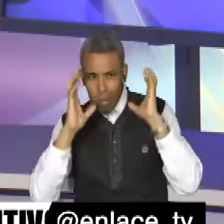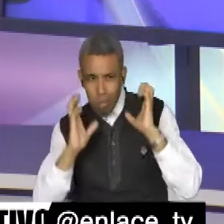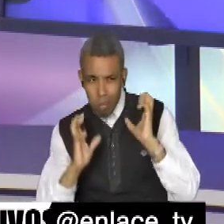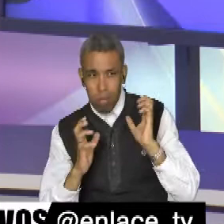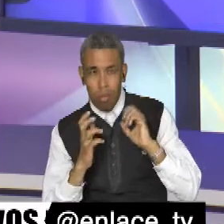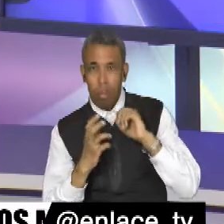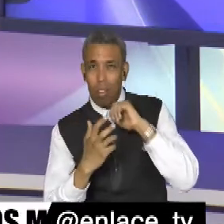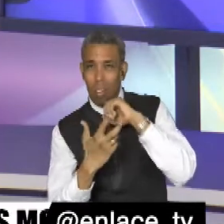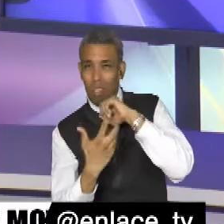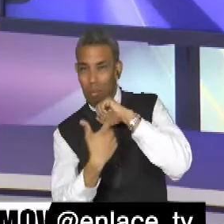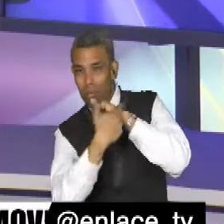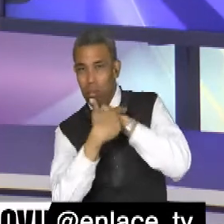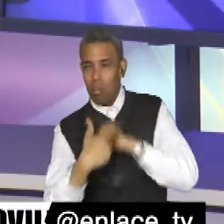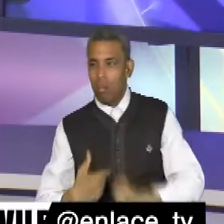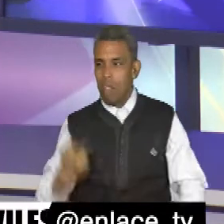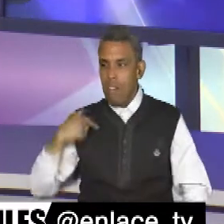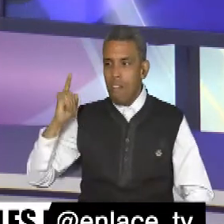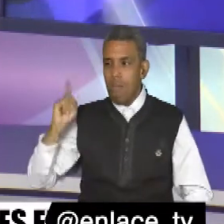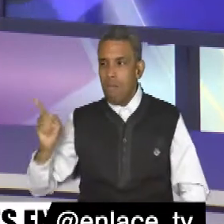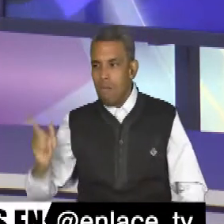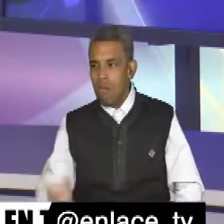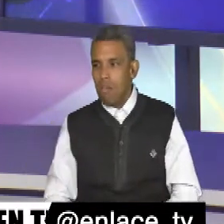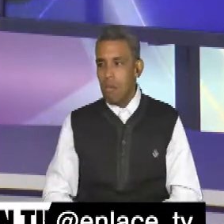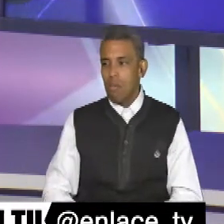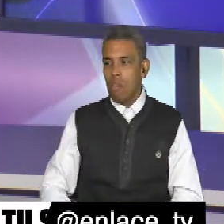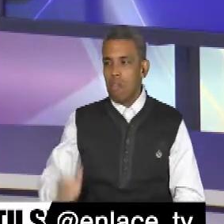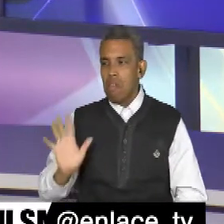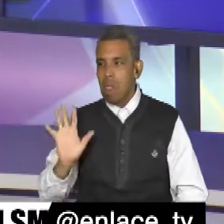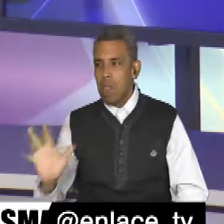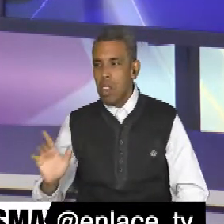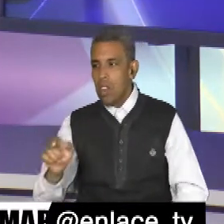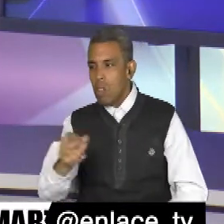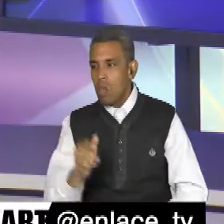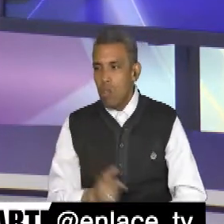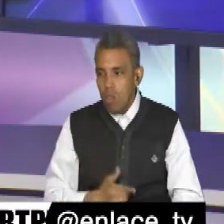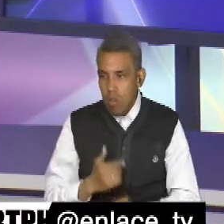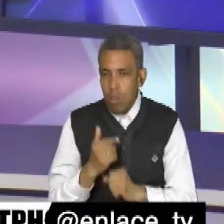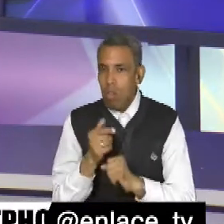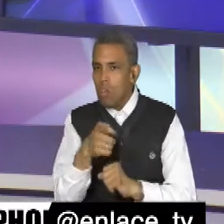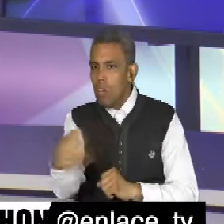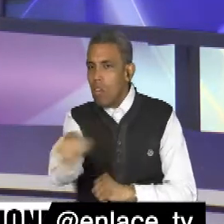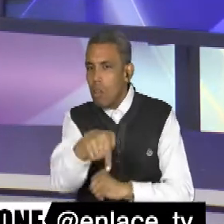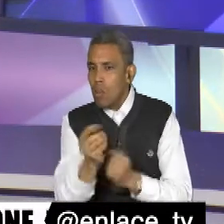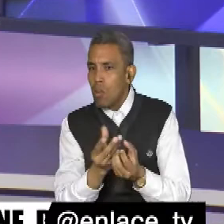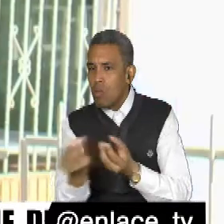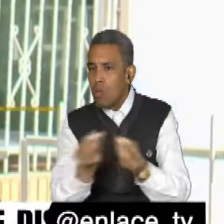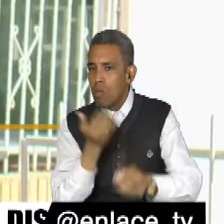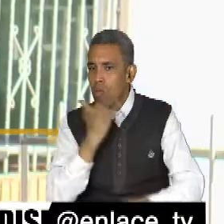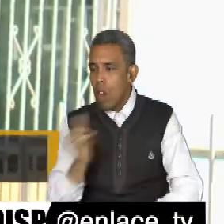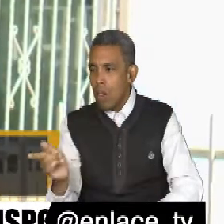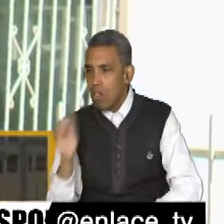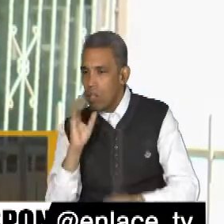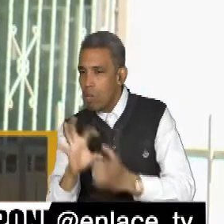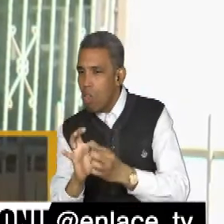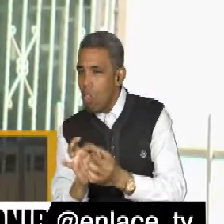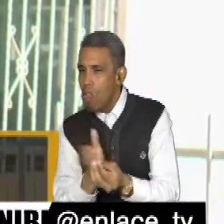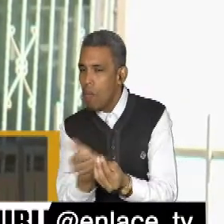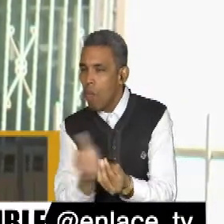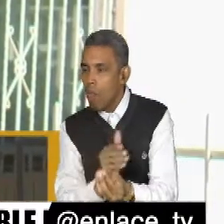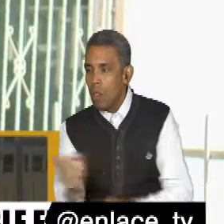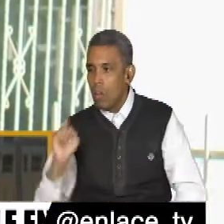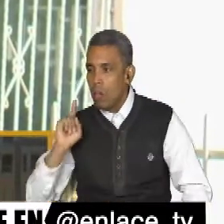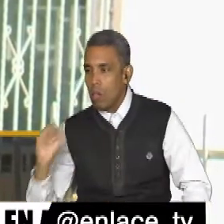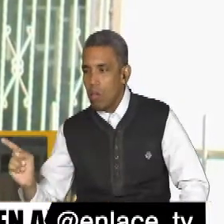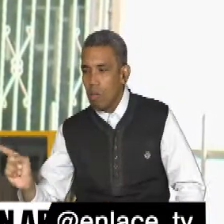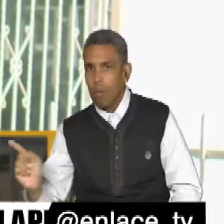señalados de ser colaboradores de grupos ilegales. Zulayu Cruz nos ha preparado el siguiente informe. Buenas tardes, así es, Enlace